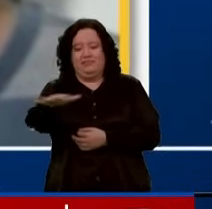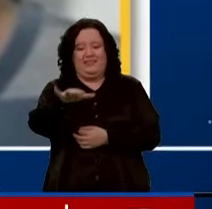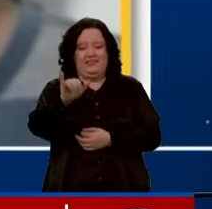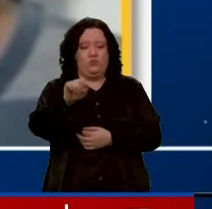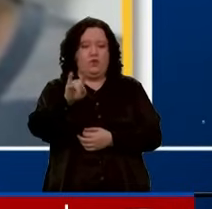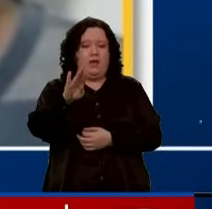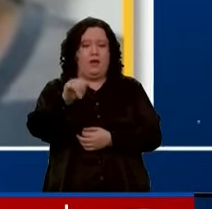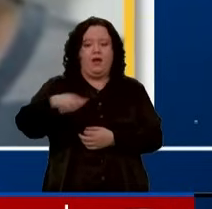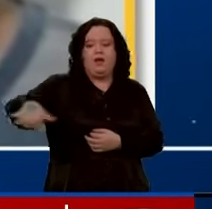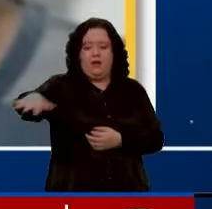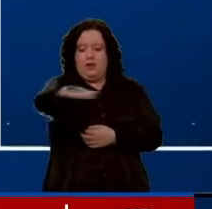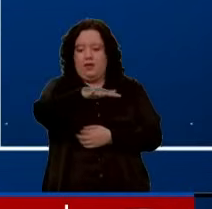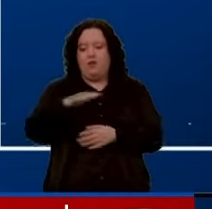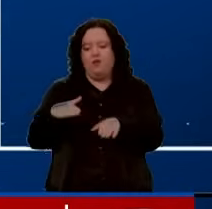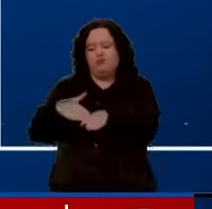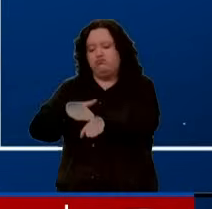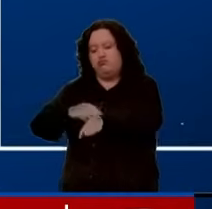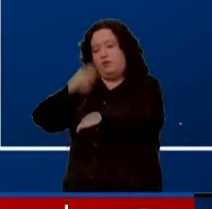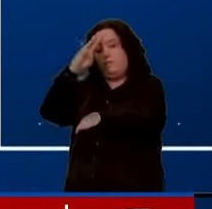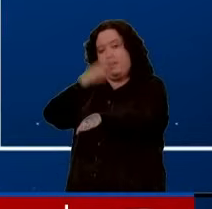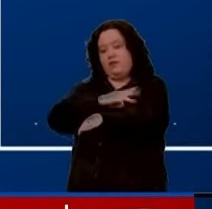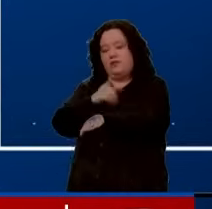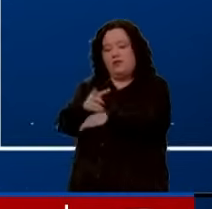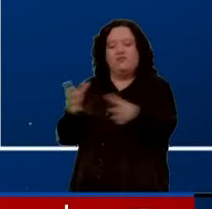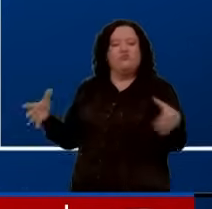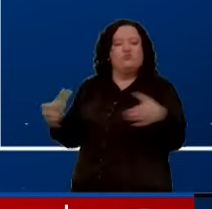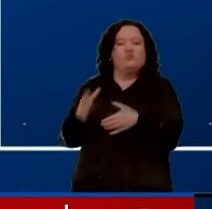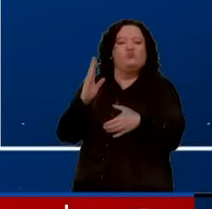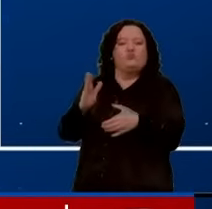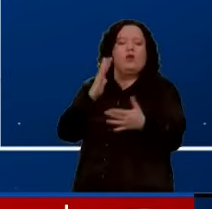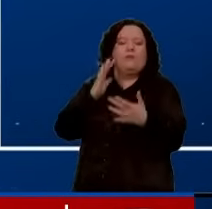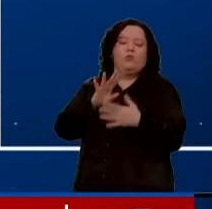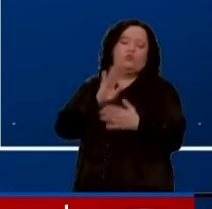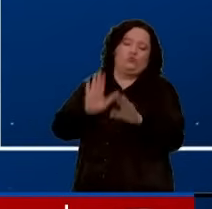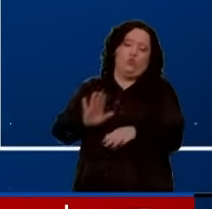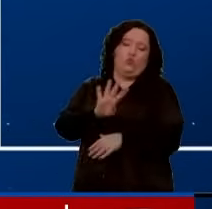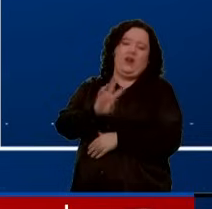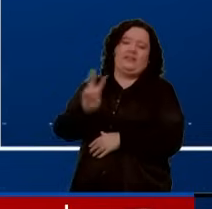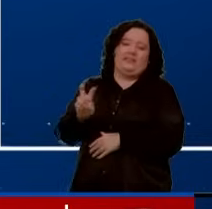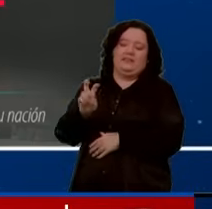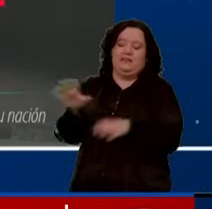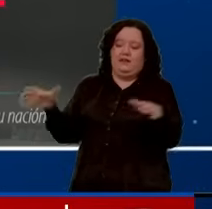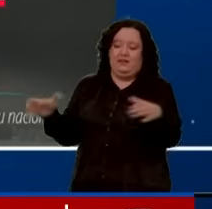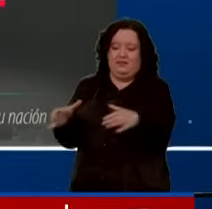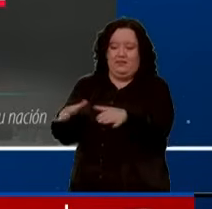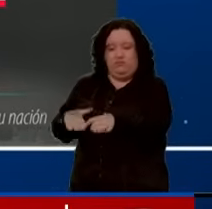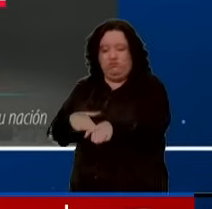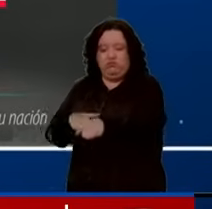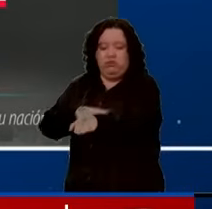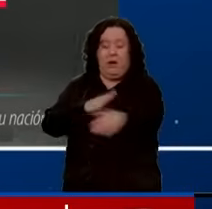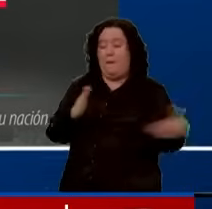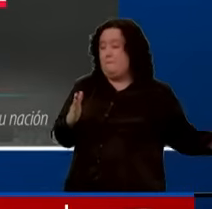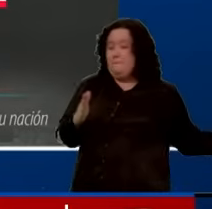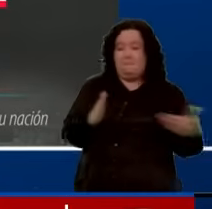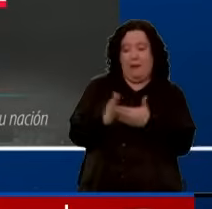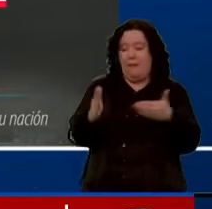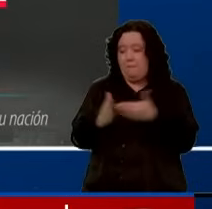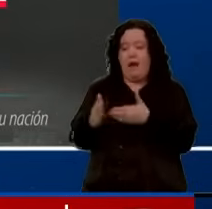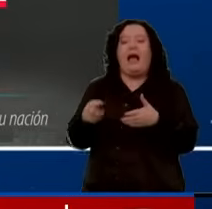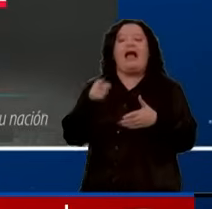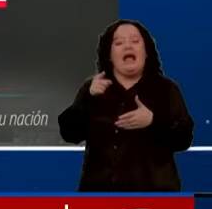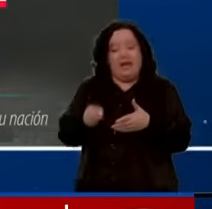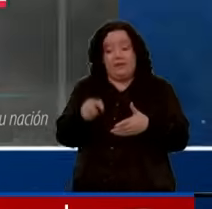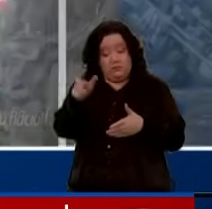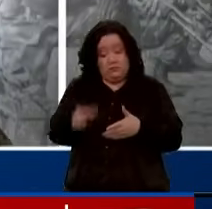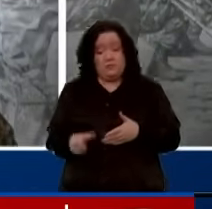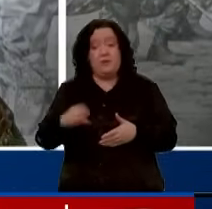tropas del Batallón de Infantería número 47 General Francisco de Paula Vélez, donde falleció